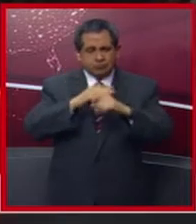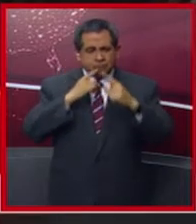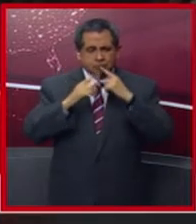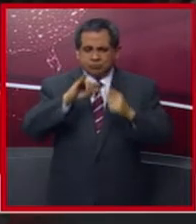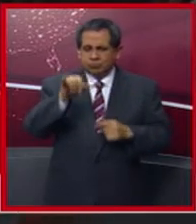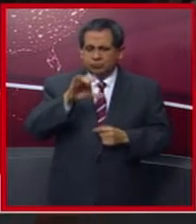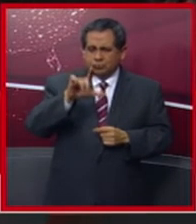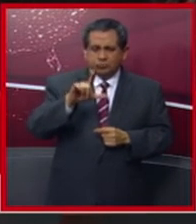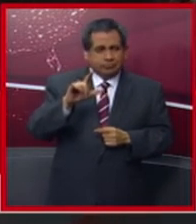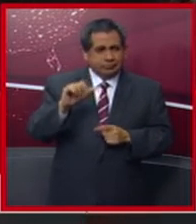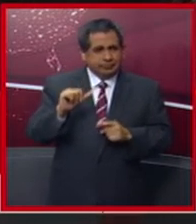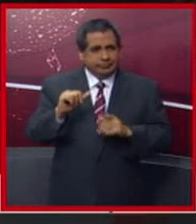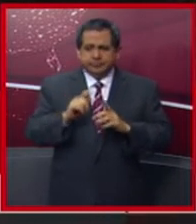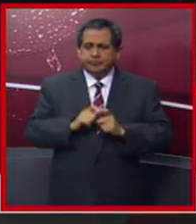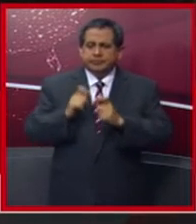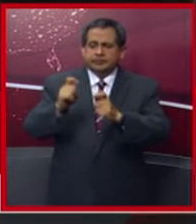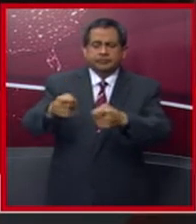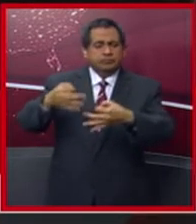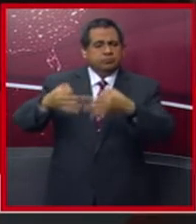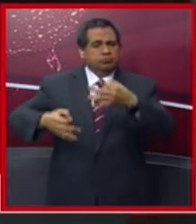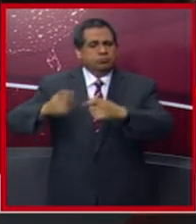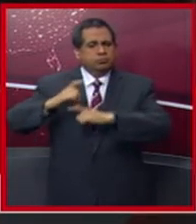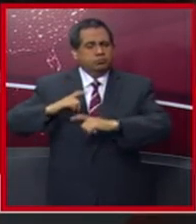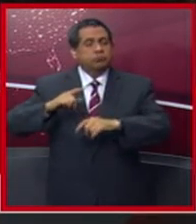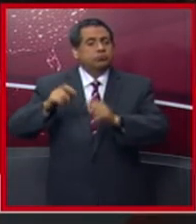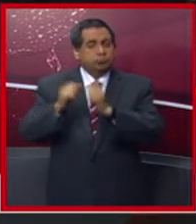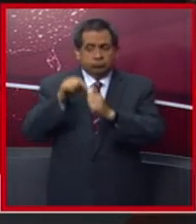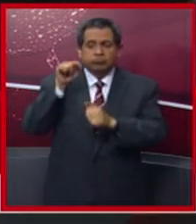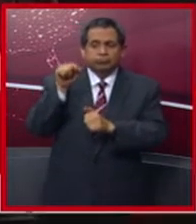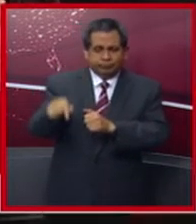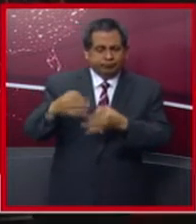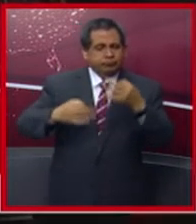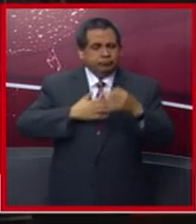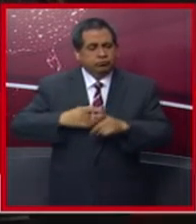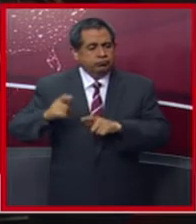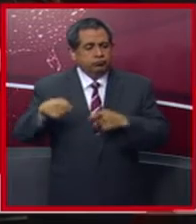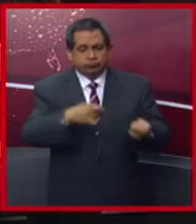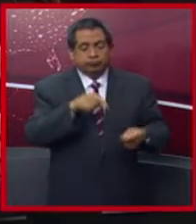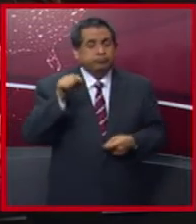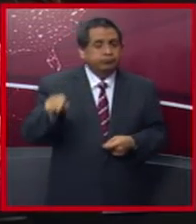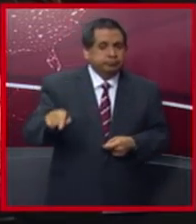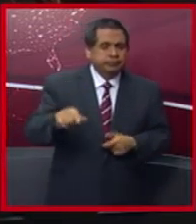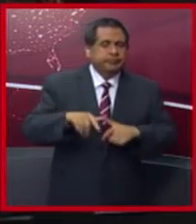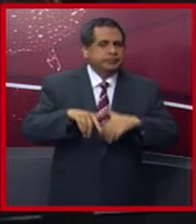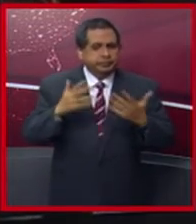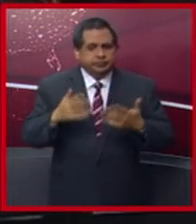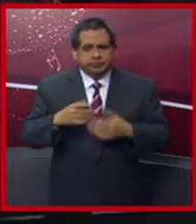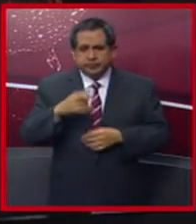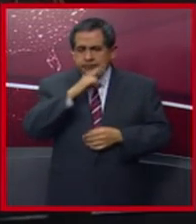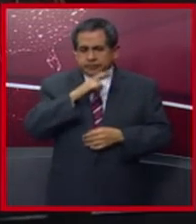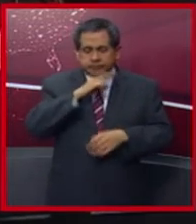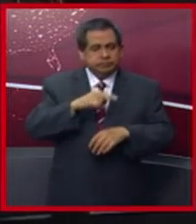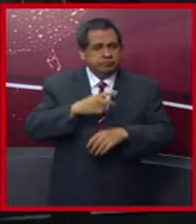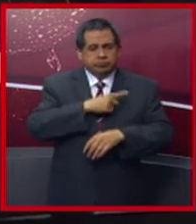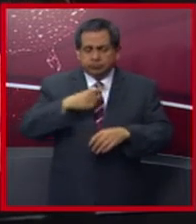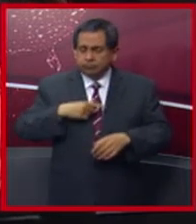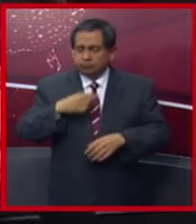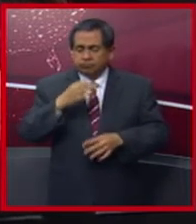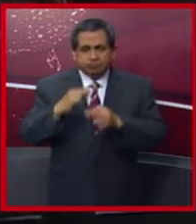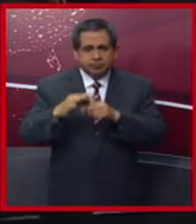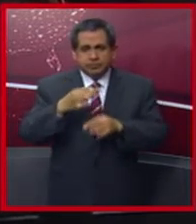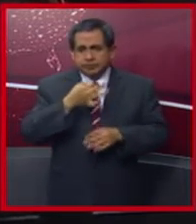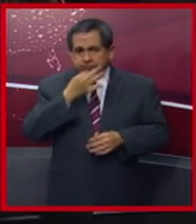Poder Judicial para que se puedan impartir a través de ellos y de los estados la justicia. En este sentido, habrá que ser pronta, habrá que contemplar